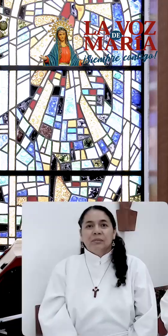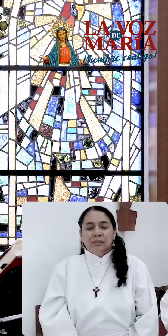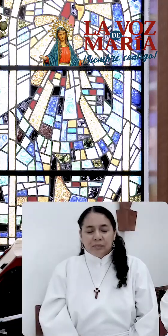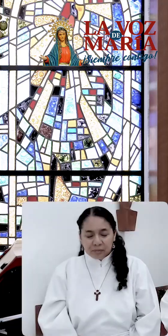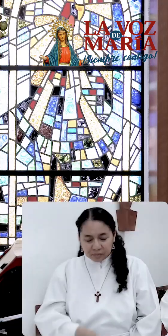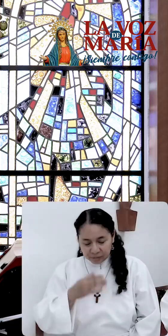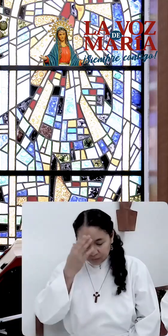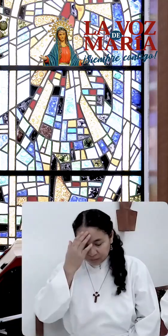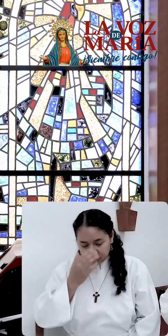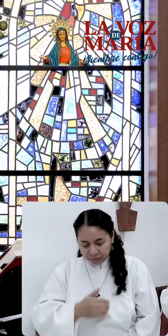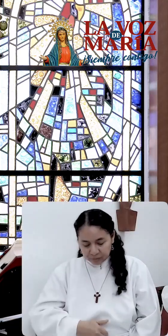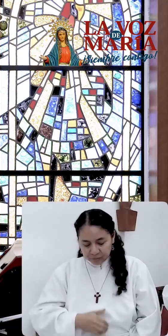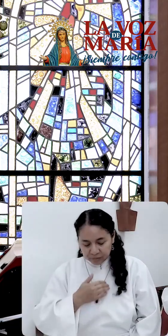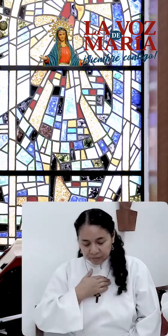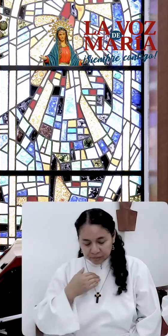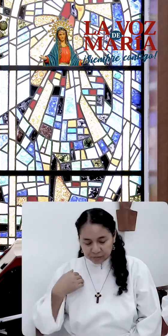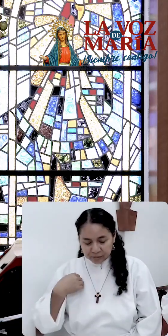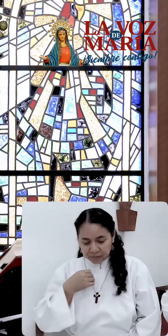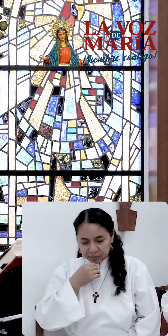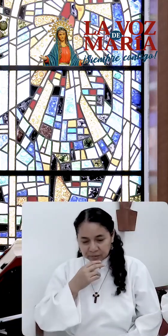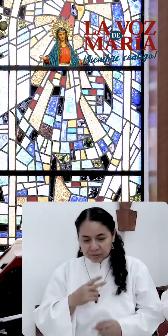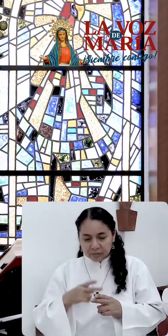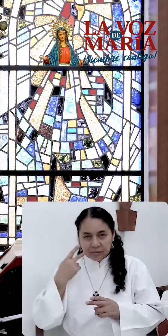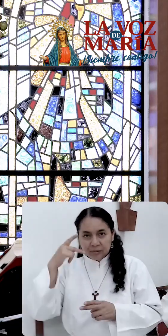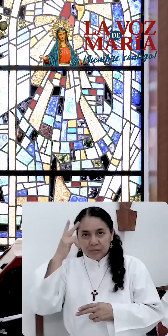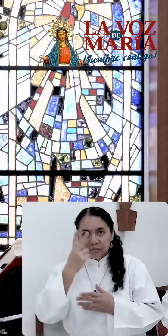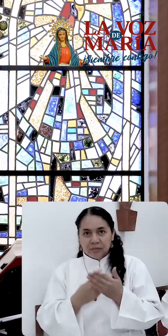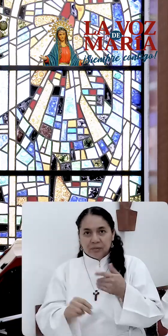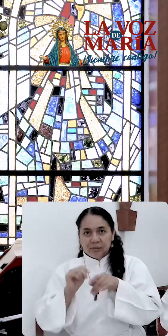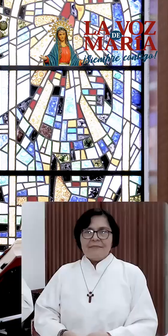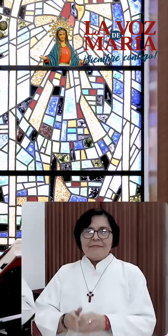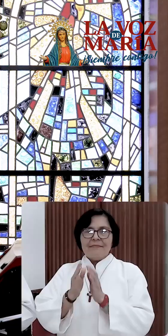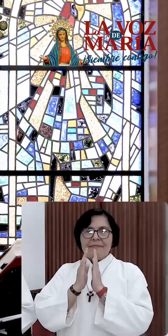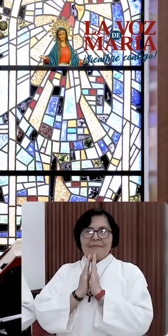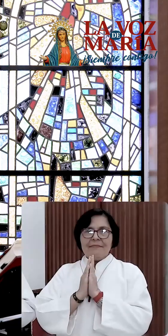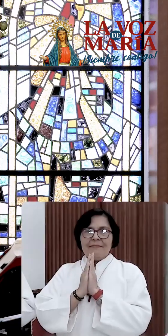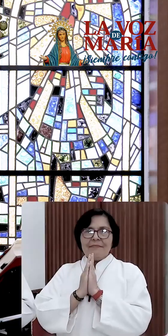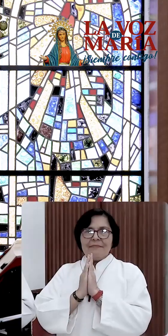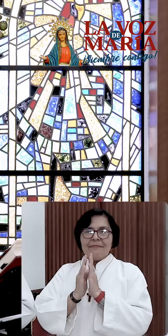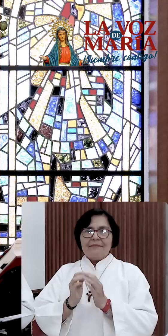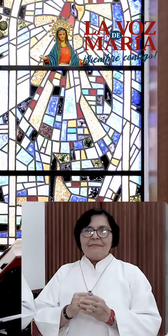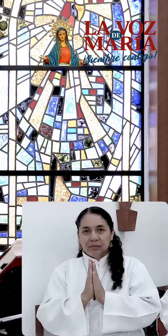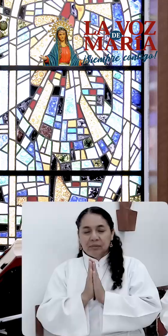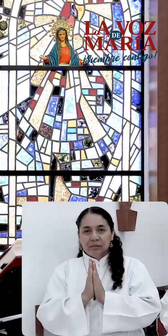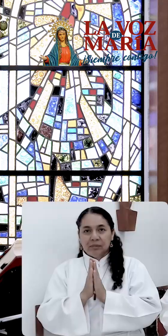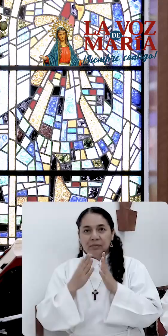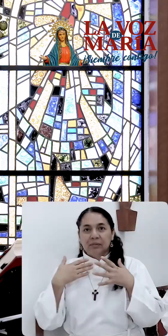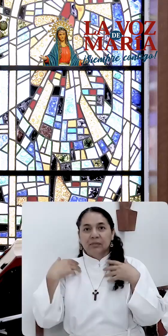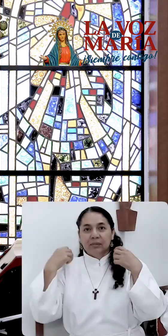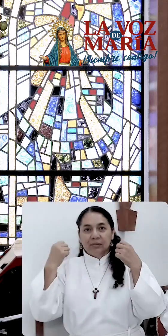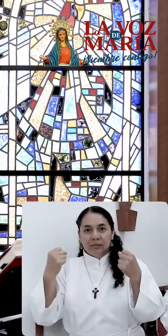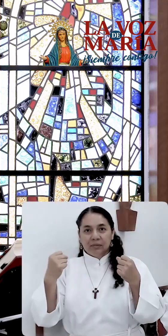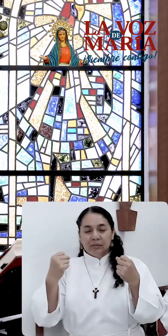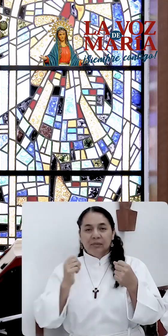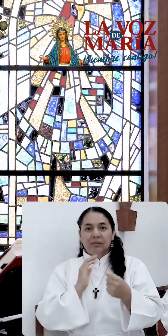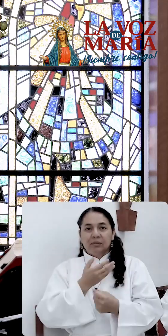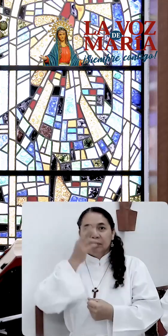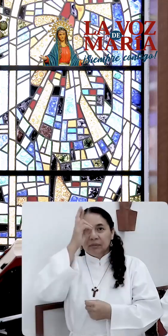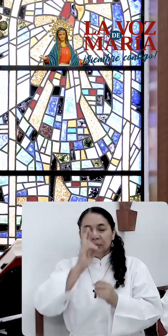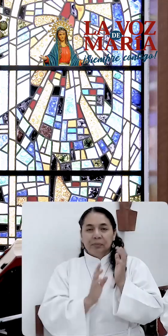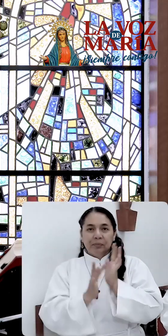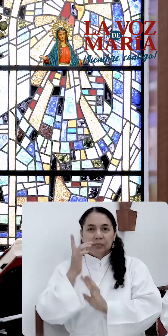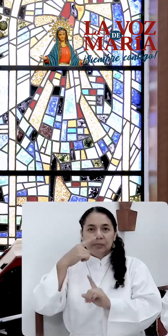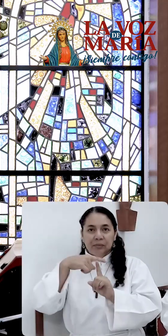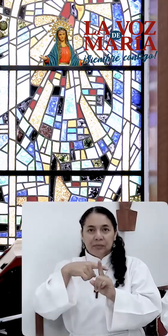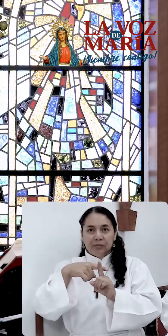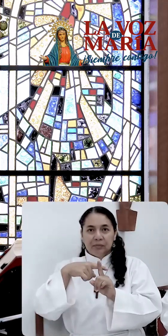En el nombre del Padre, y del Hijo, y del Espíritu Santo, la gracia de nuestro Señor